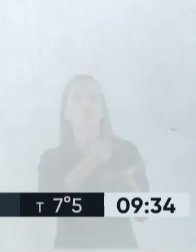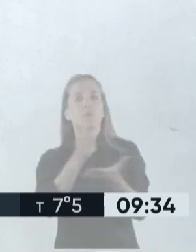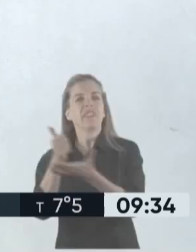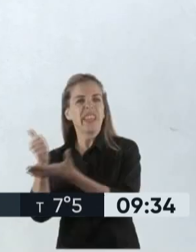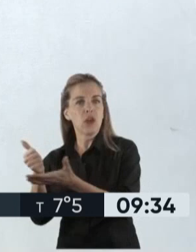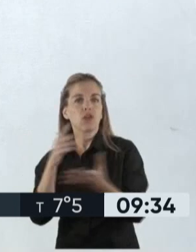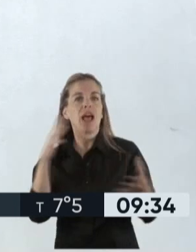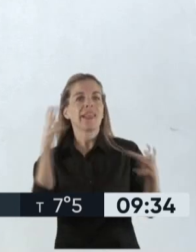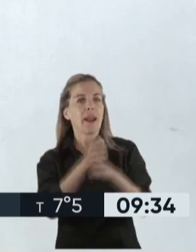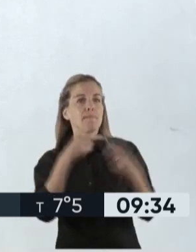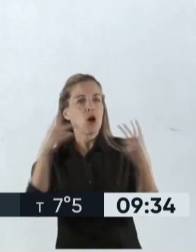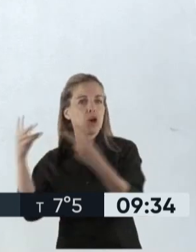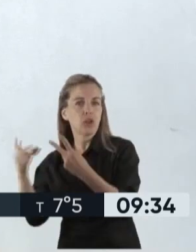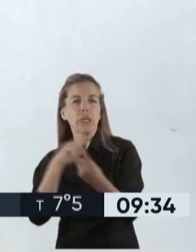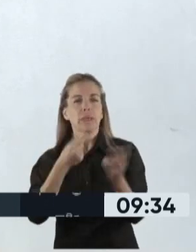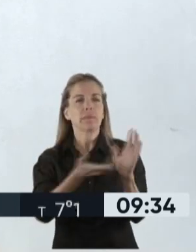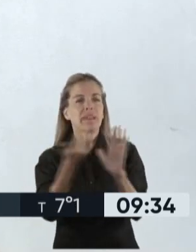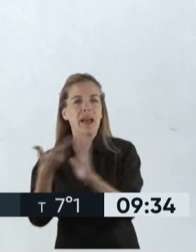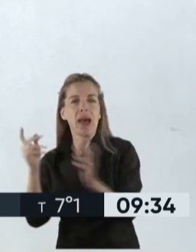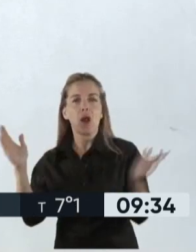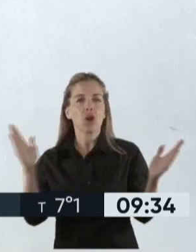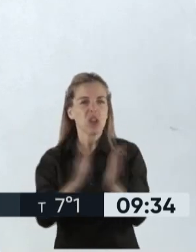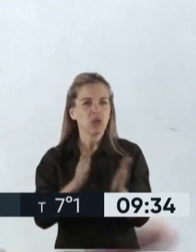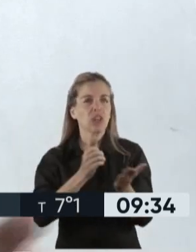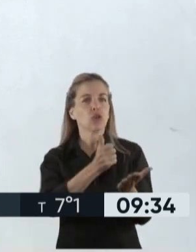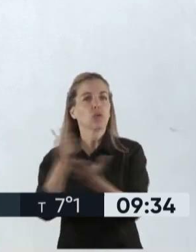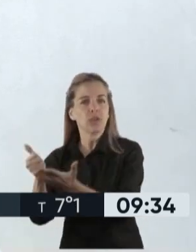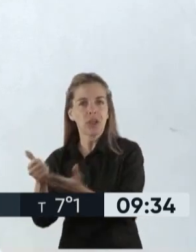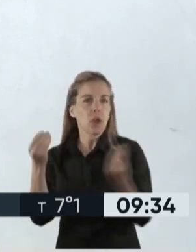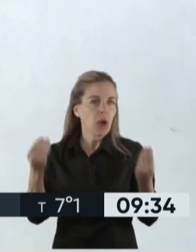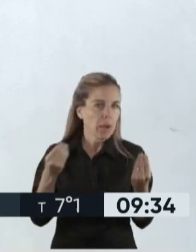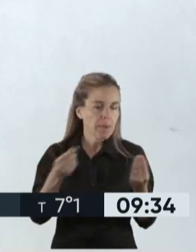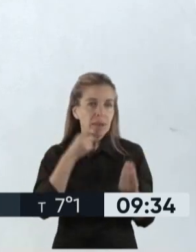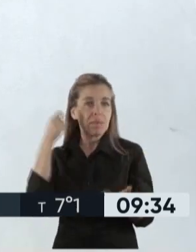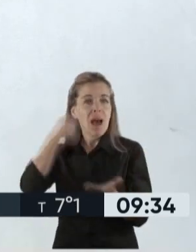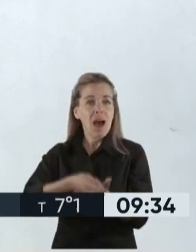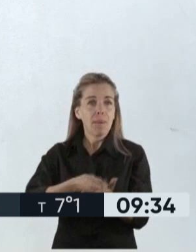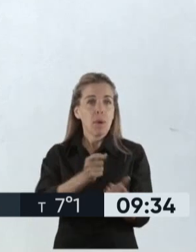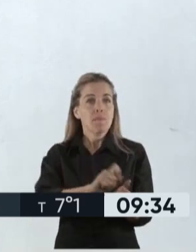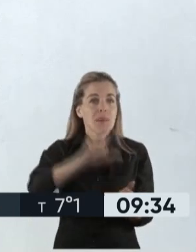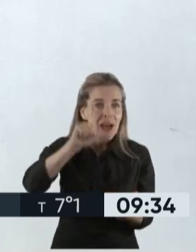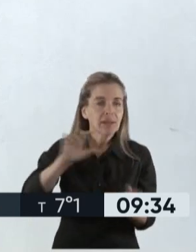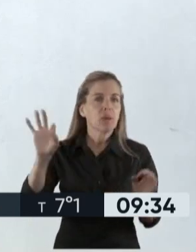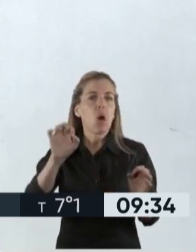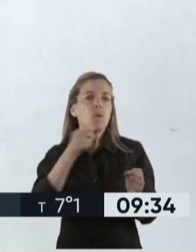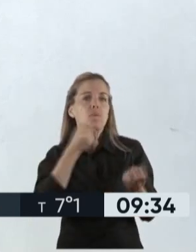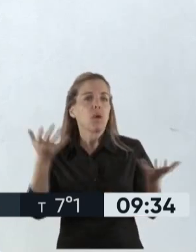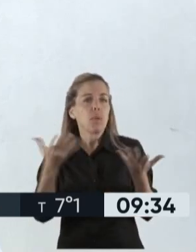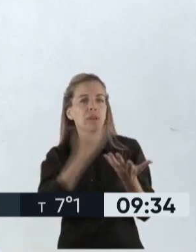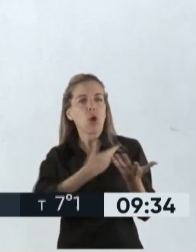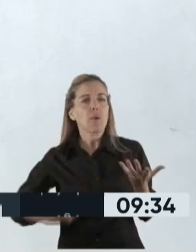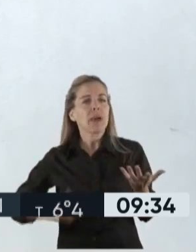gobierno está estudiando alguna alternativa a esto y si esto implicaría un aumento tarifario, si hay alternativas que está evaluando el gobierno y cuándo podría